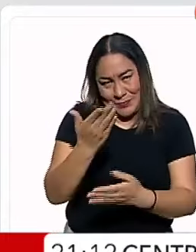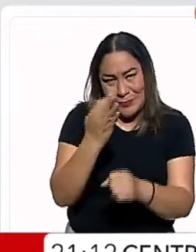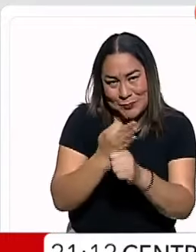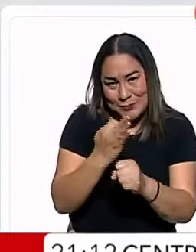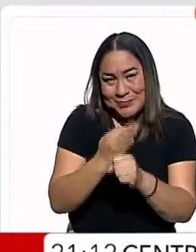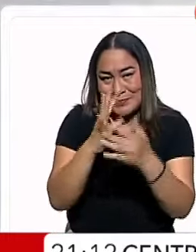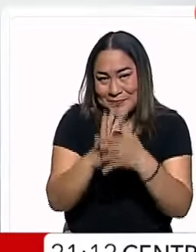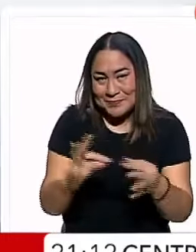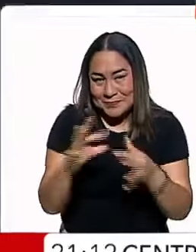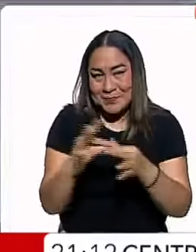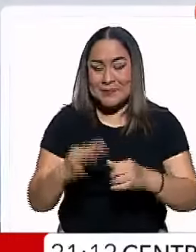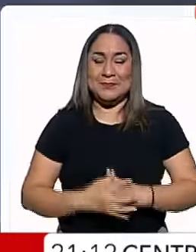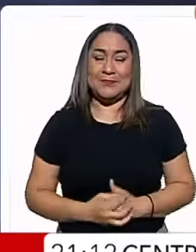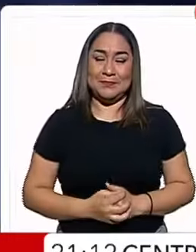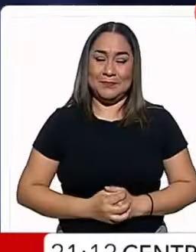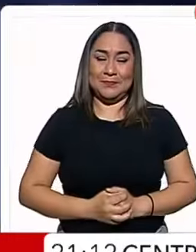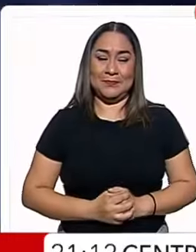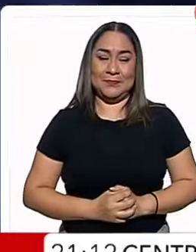la historia.